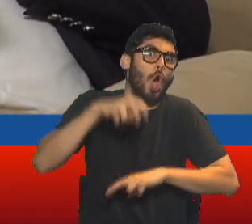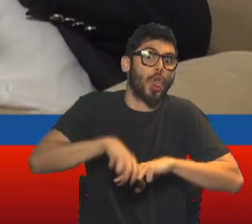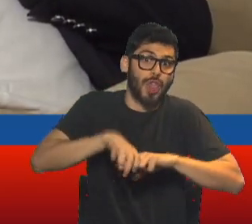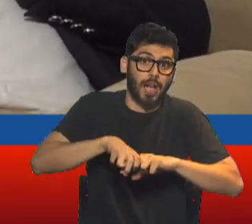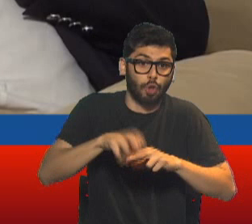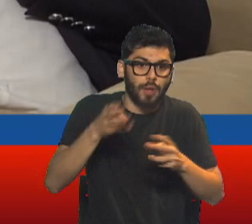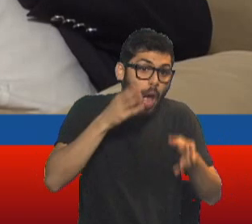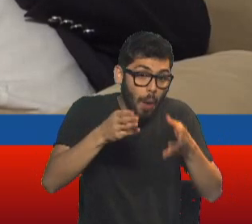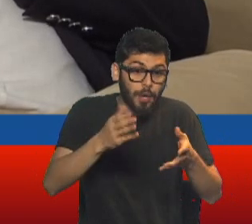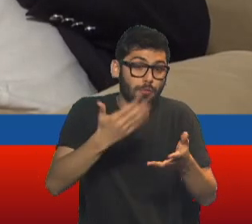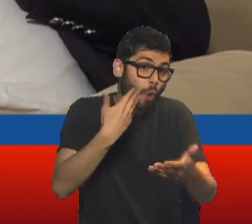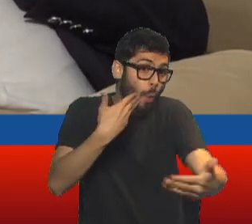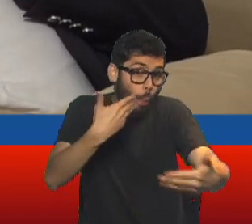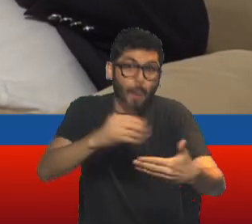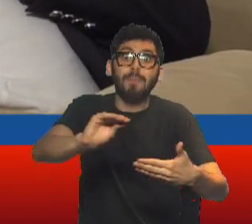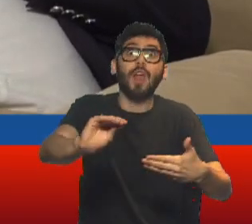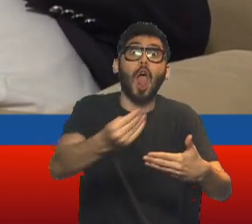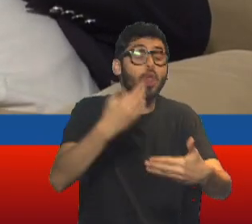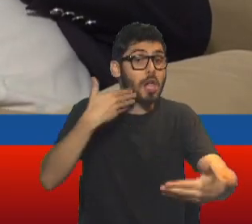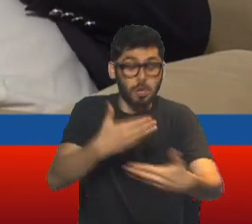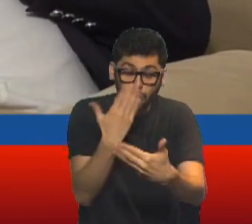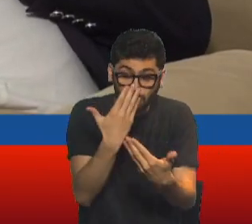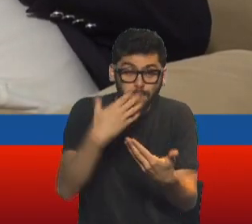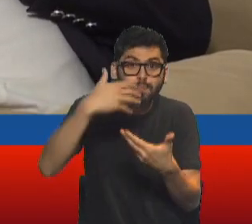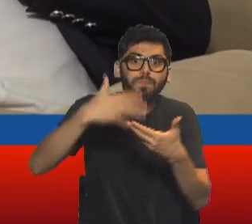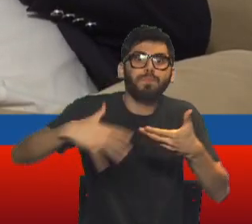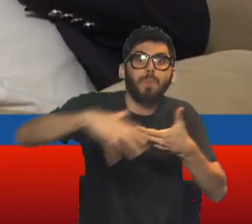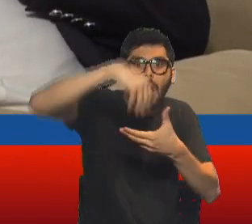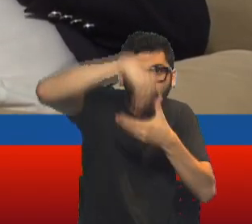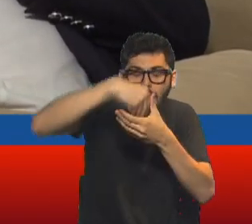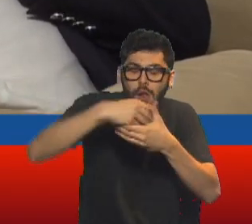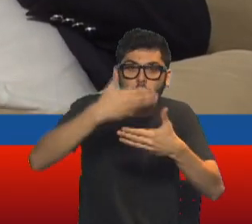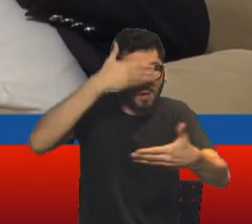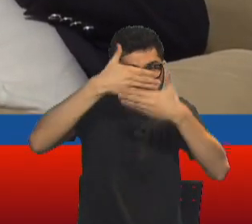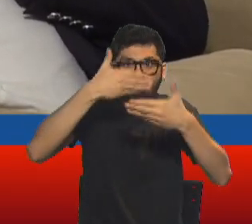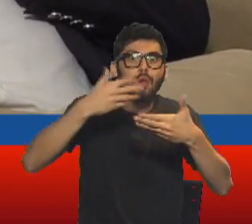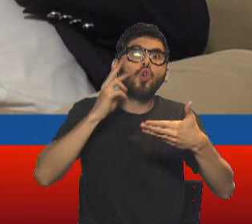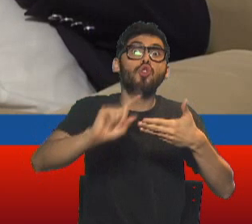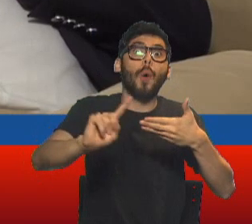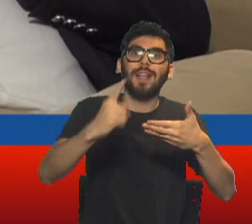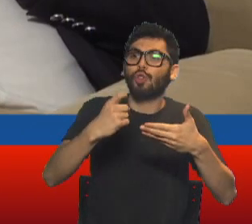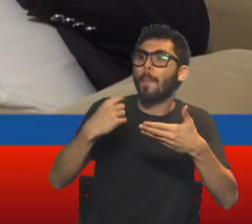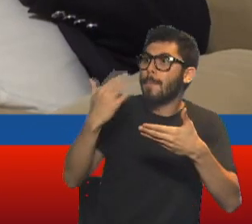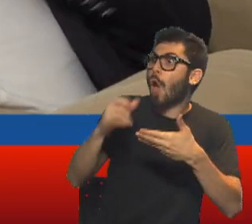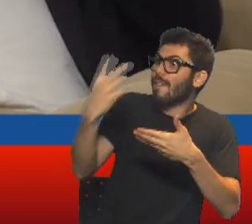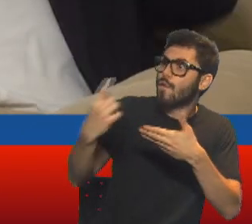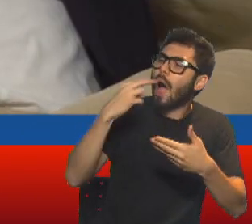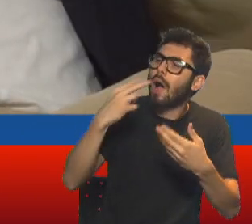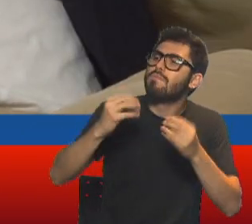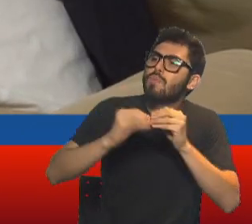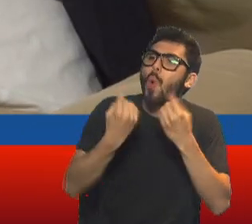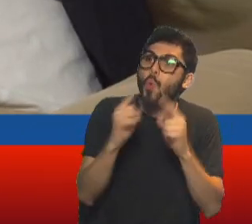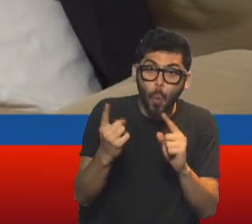impidió ver la derrota que estaba ahí y no la veíamos, nos ayuden. Mientras tanto, escuchemos a nuestro pueblo, sigamos vacunando,